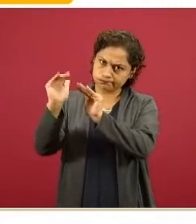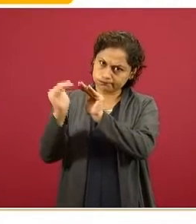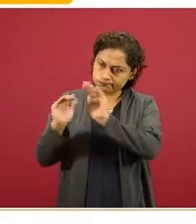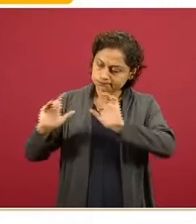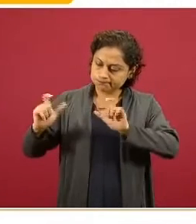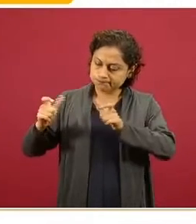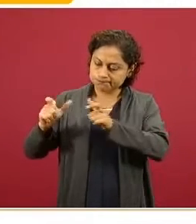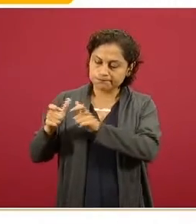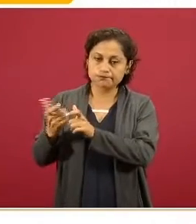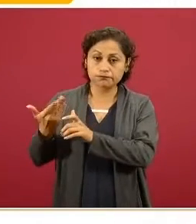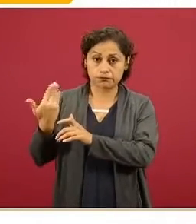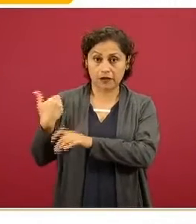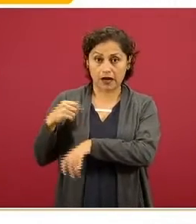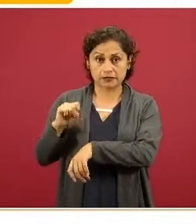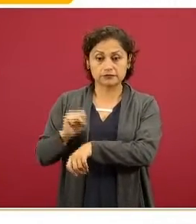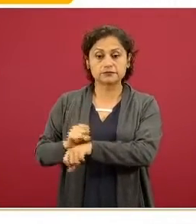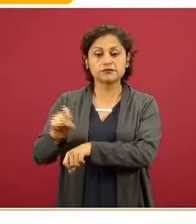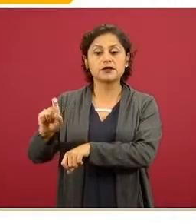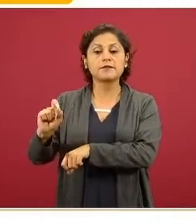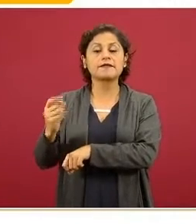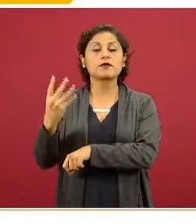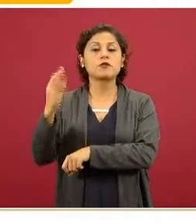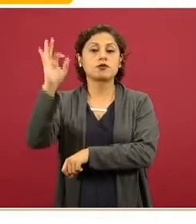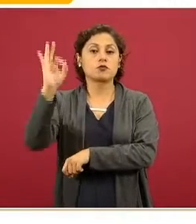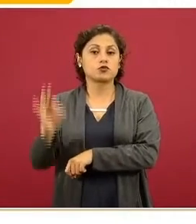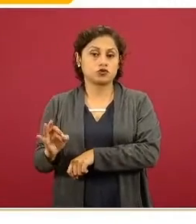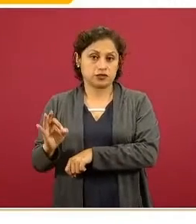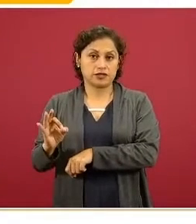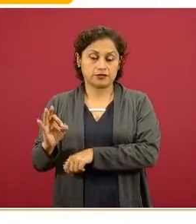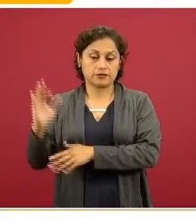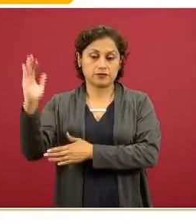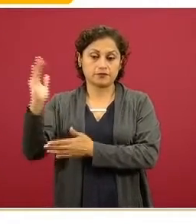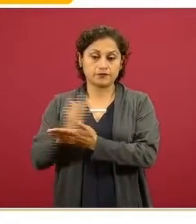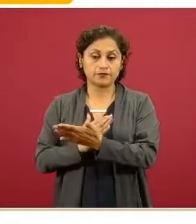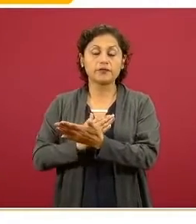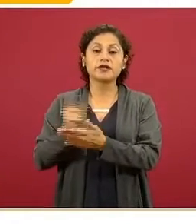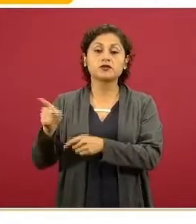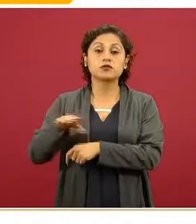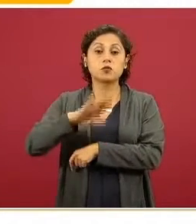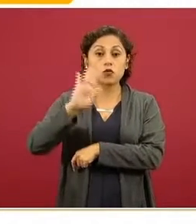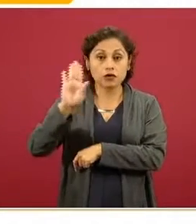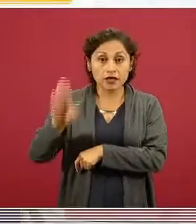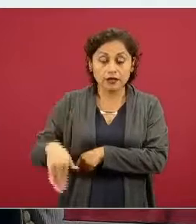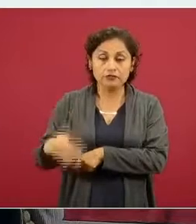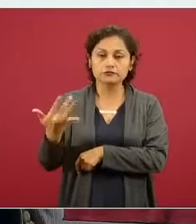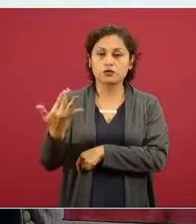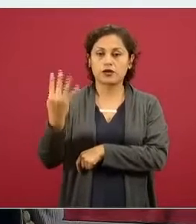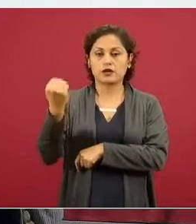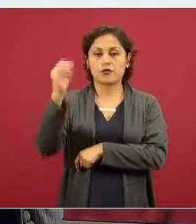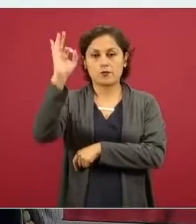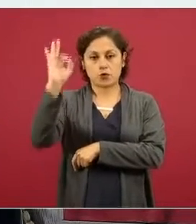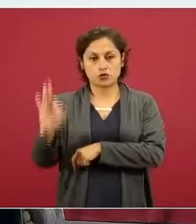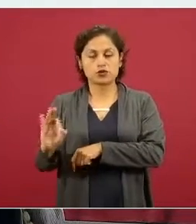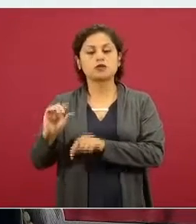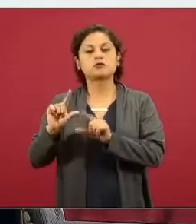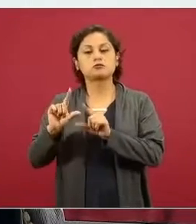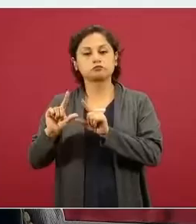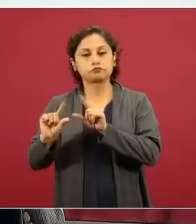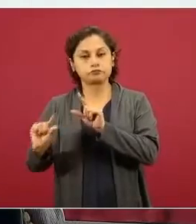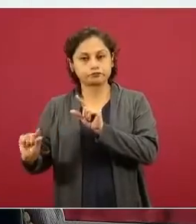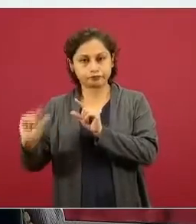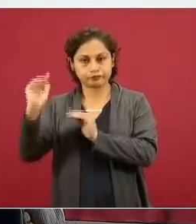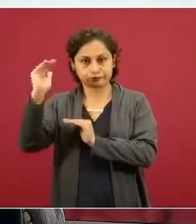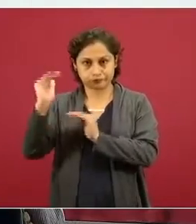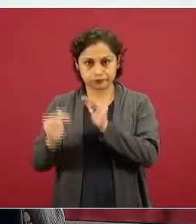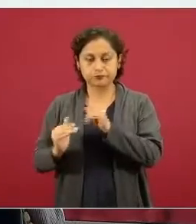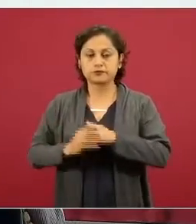descenso del menos 24% y con una disminución de la mortalidad del menos 59%, y